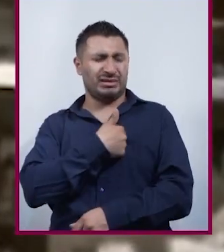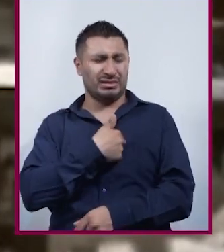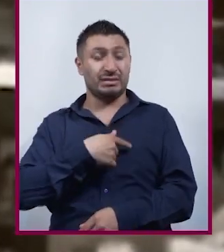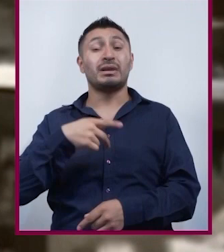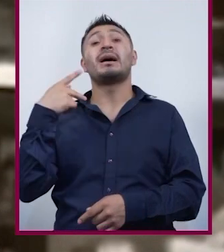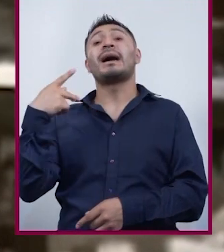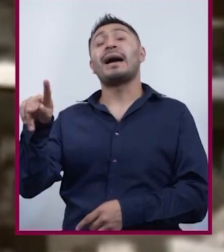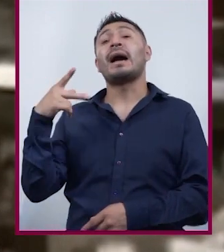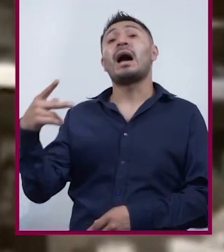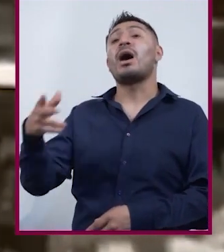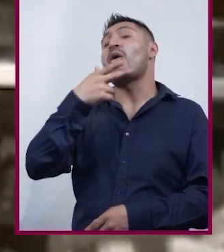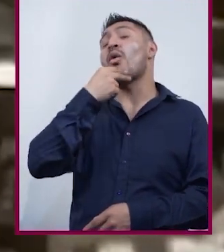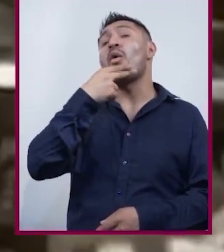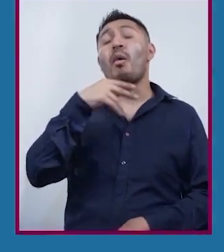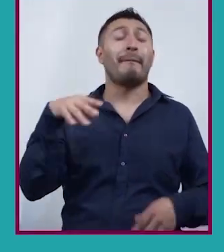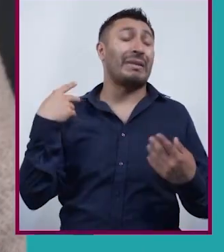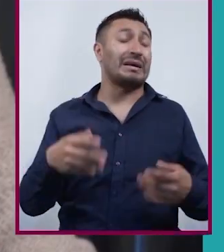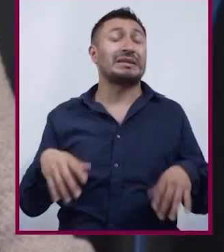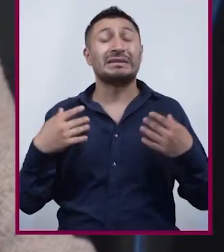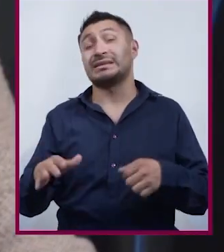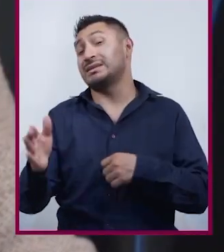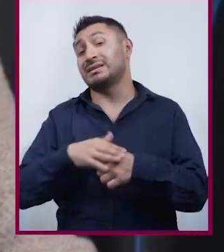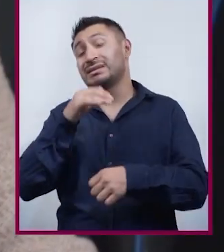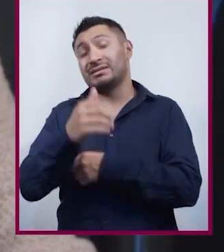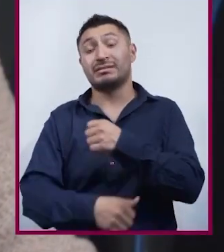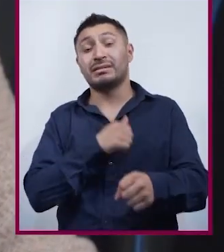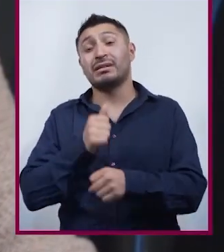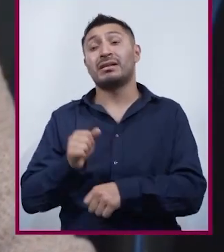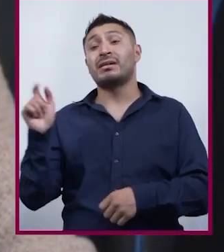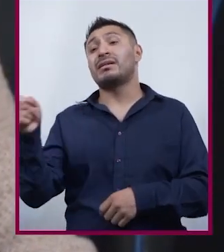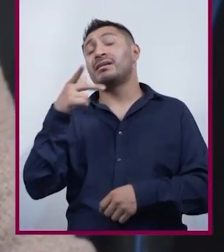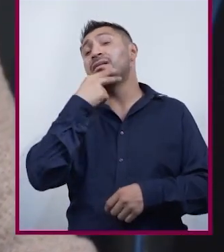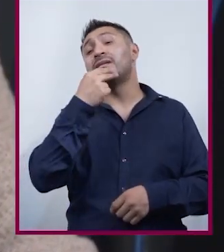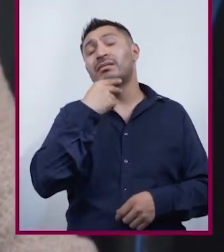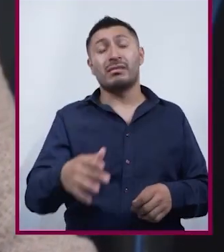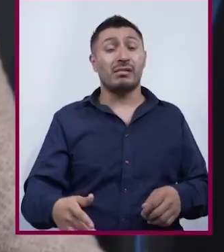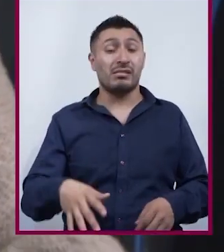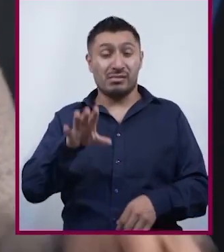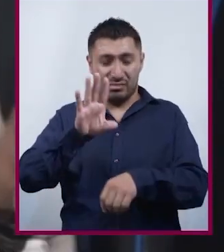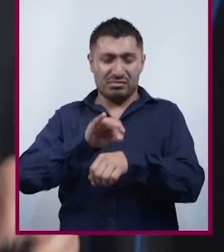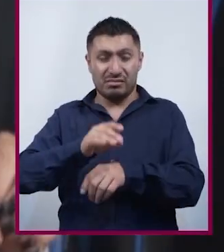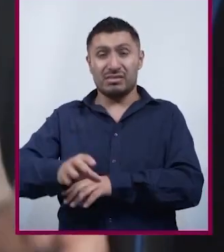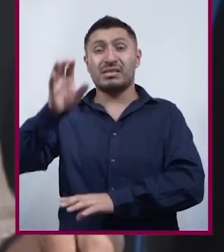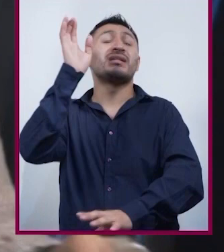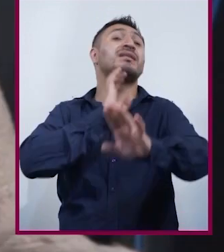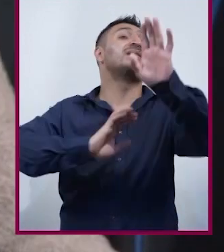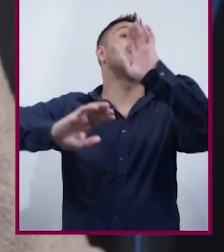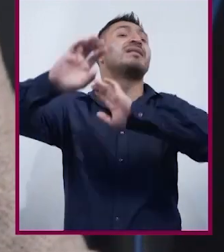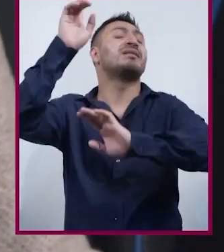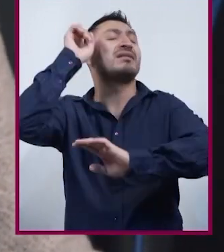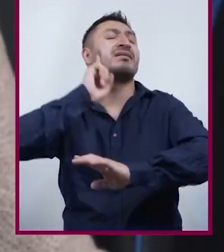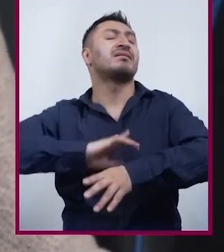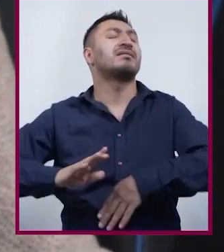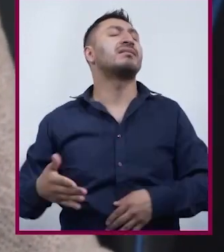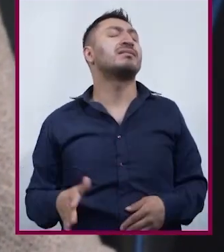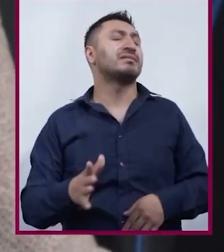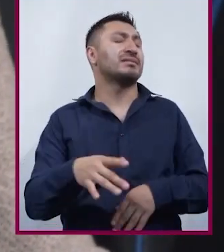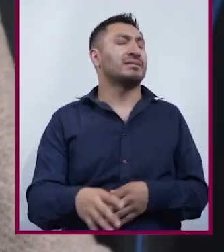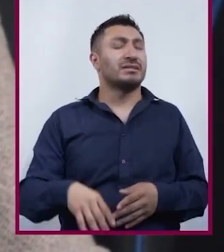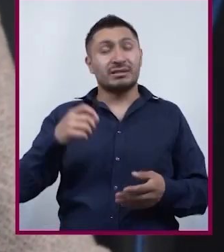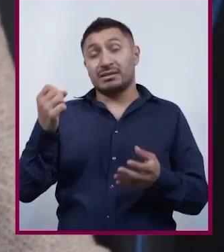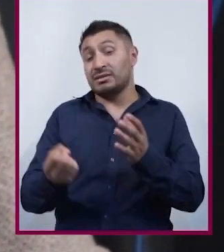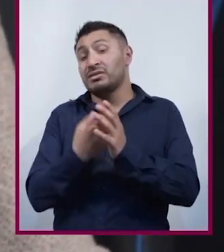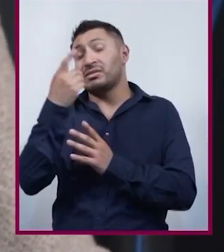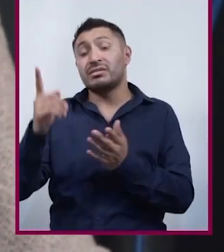Vasconcelos siempre llevaba. En los años siguientes, el Ulises criollo se dejó seducir por el canto de las sirenas